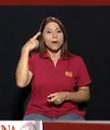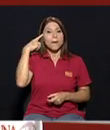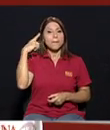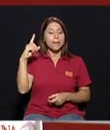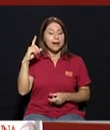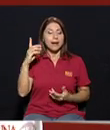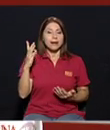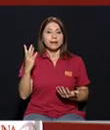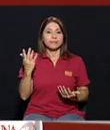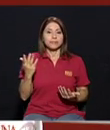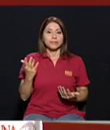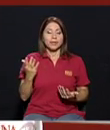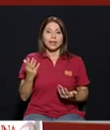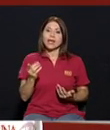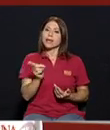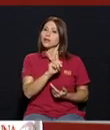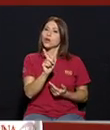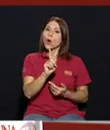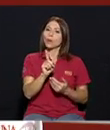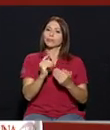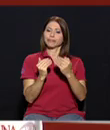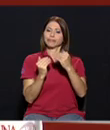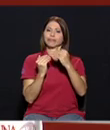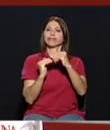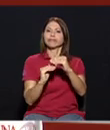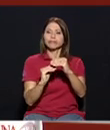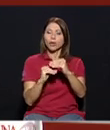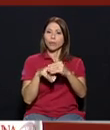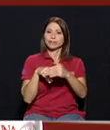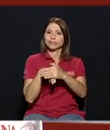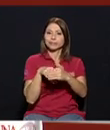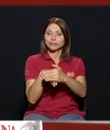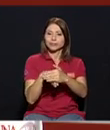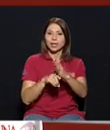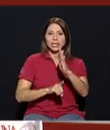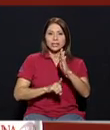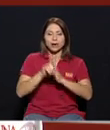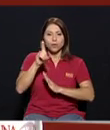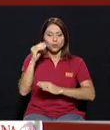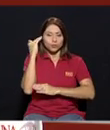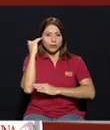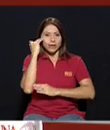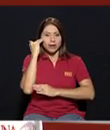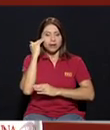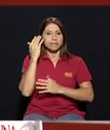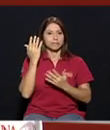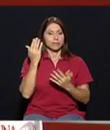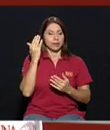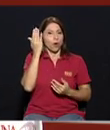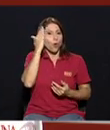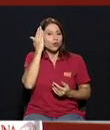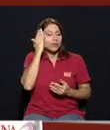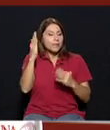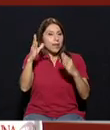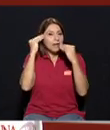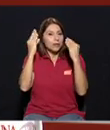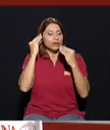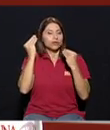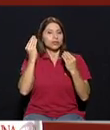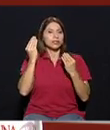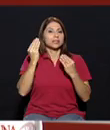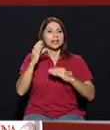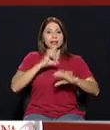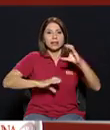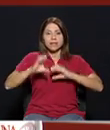efectivamente no quedase condicionado el desarrollo del saber, del conocimiento científico o la